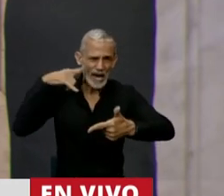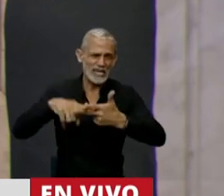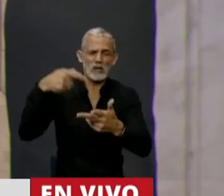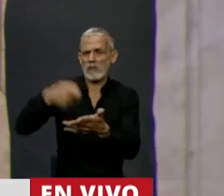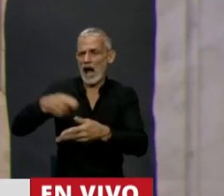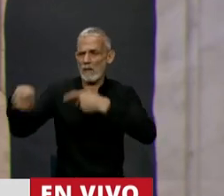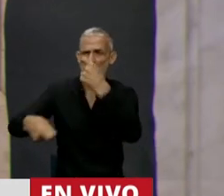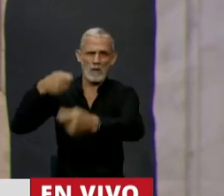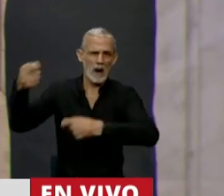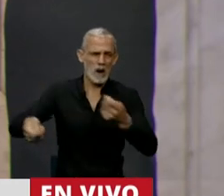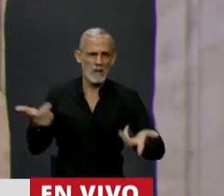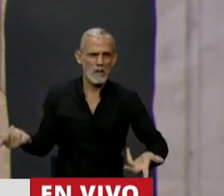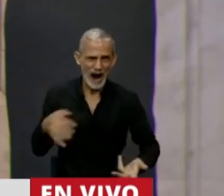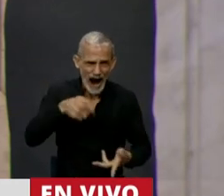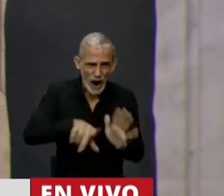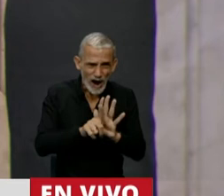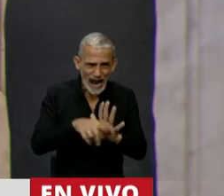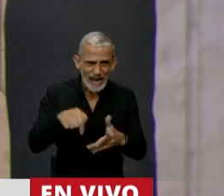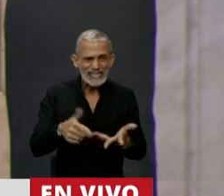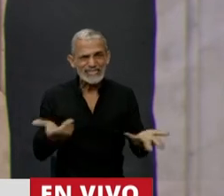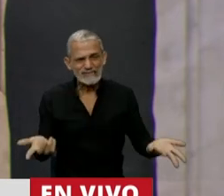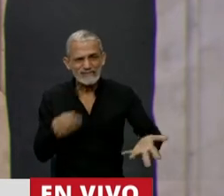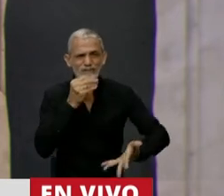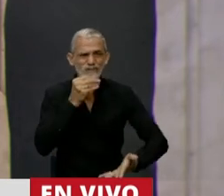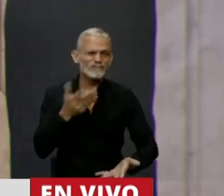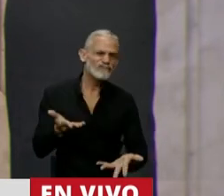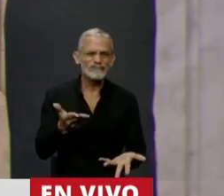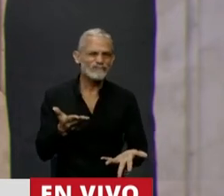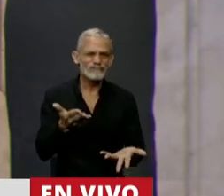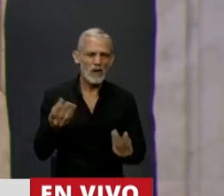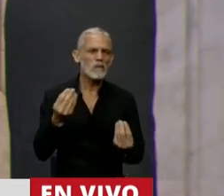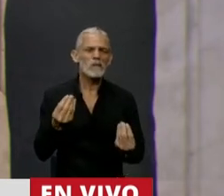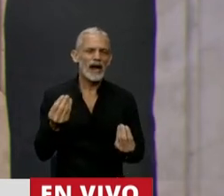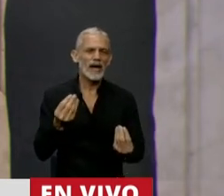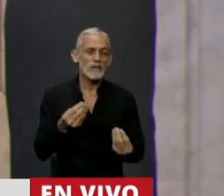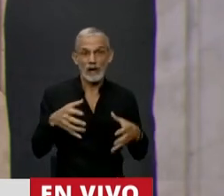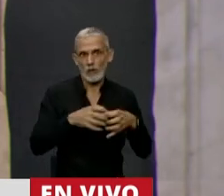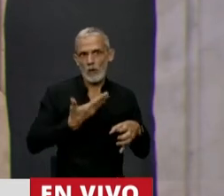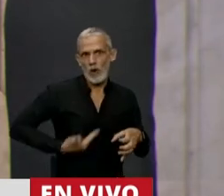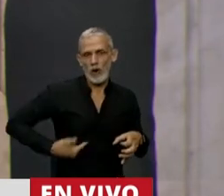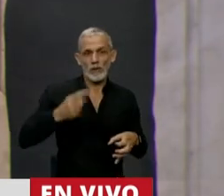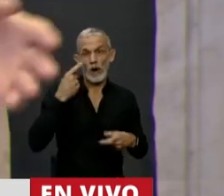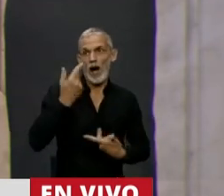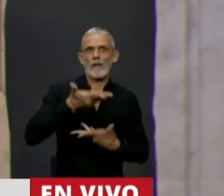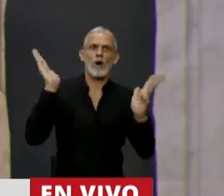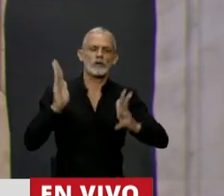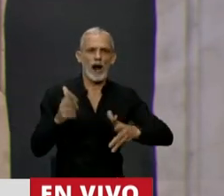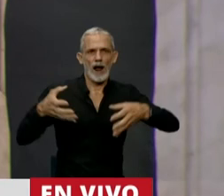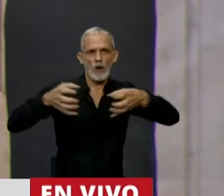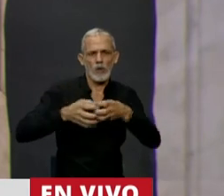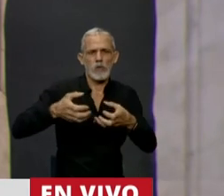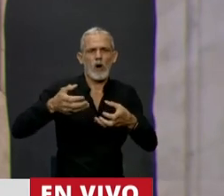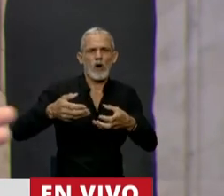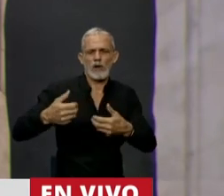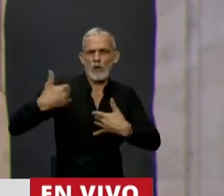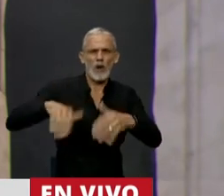Monetario Internacional, realmente intenta mostrar, o tiene el objetivo para el oficialismo, de mostrar que los Roca, los grandes grupos